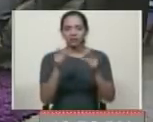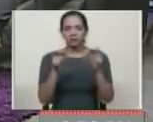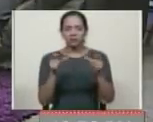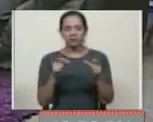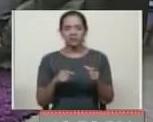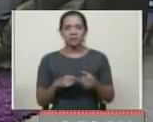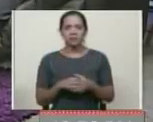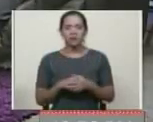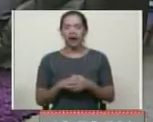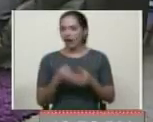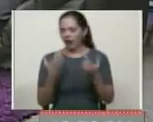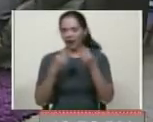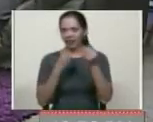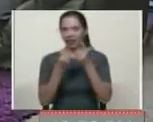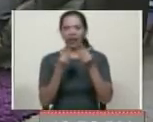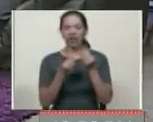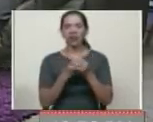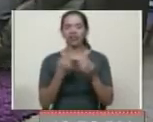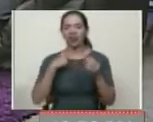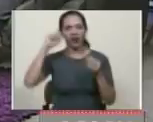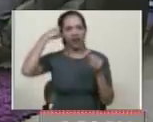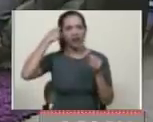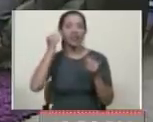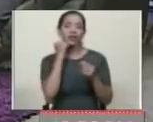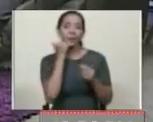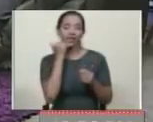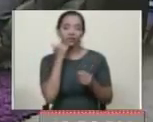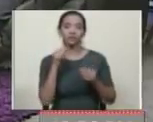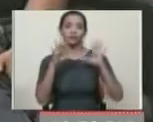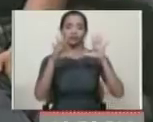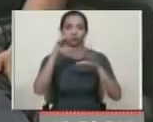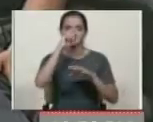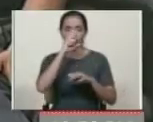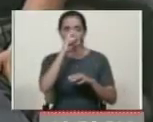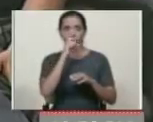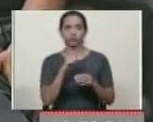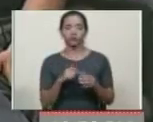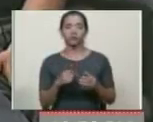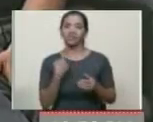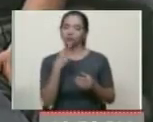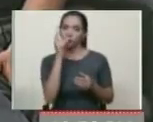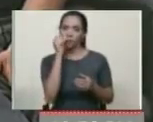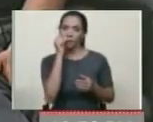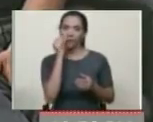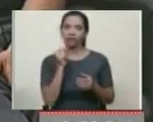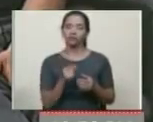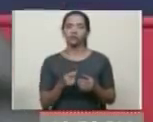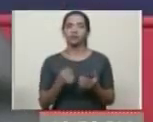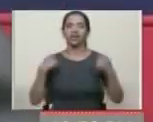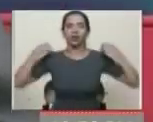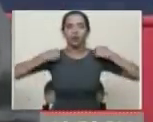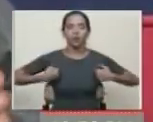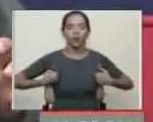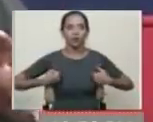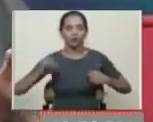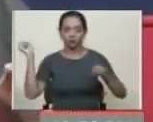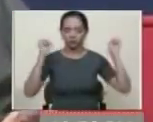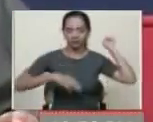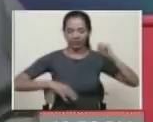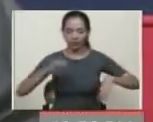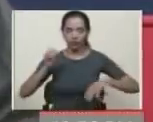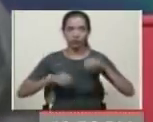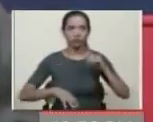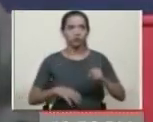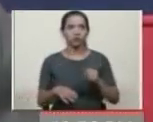cómo pasaba la gente y tal. Mango, yo recuerdo 10 años teniendo, le digo a mi papá, agarro un bolso, meto la ropa,